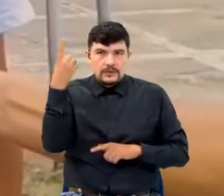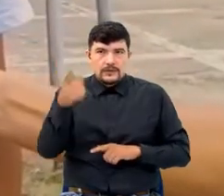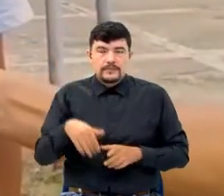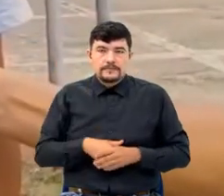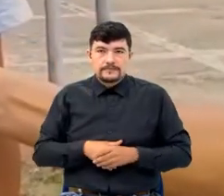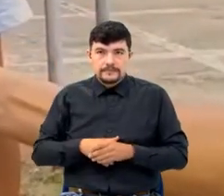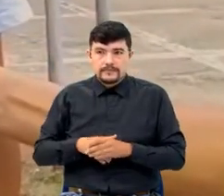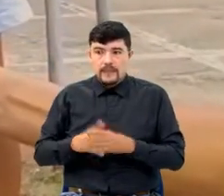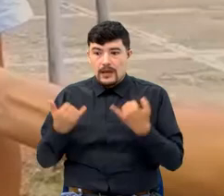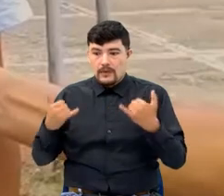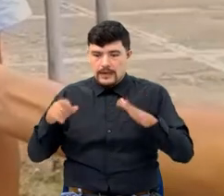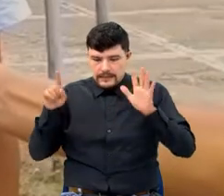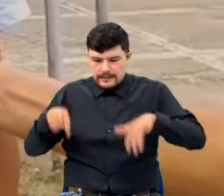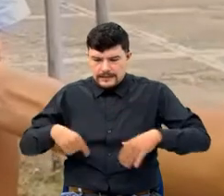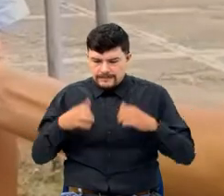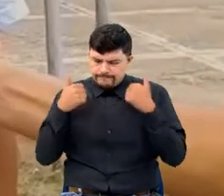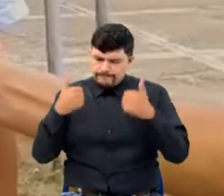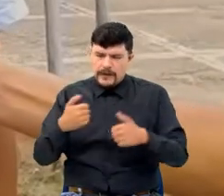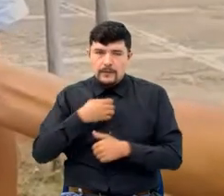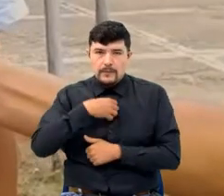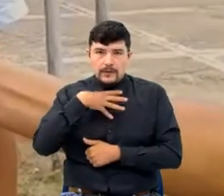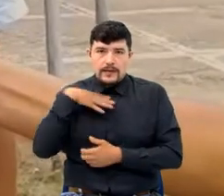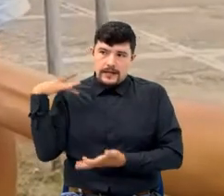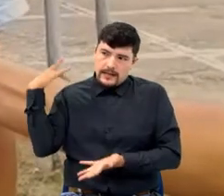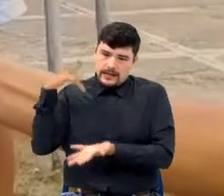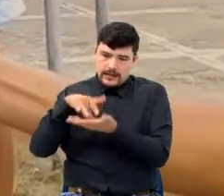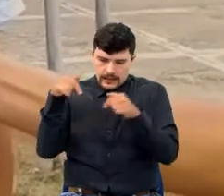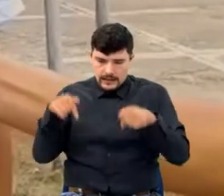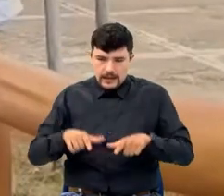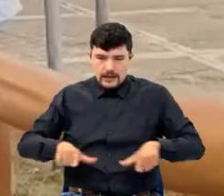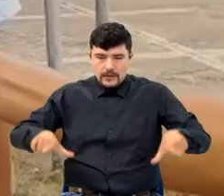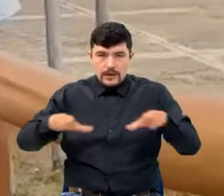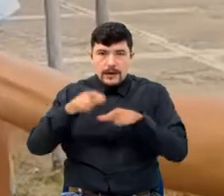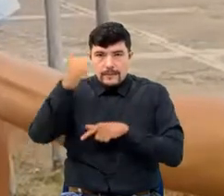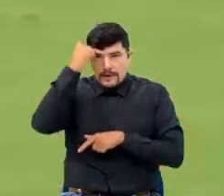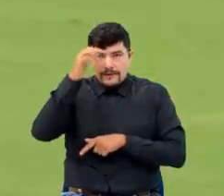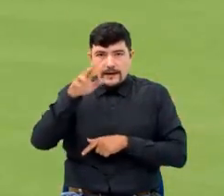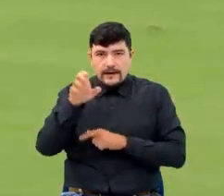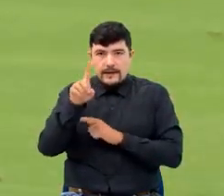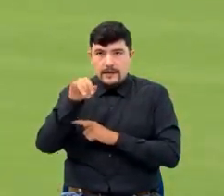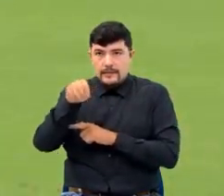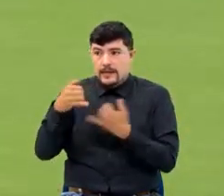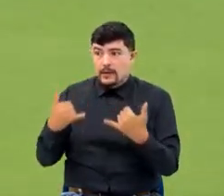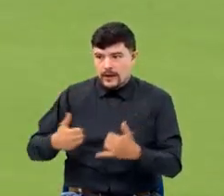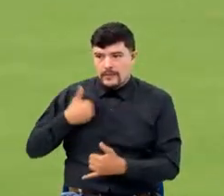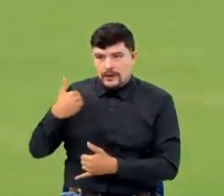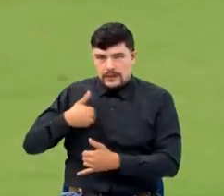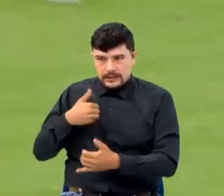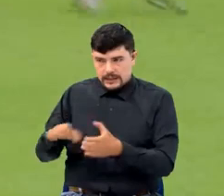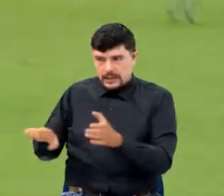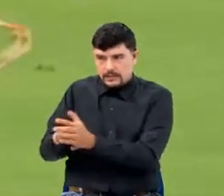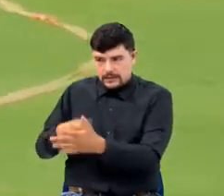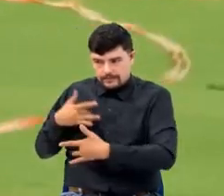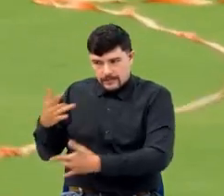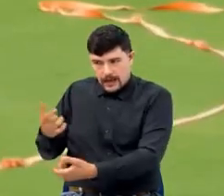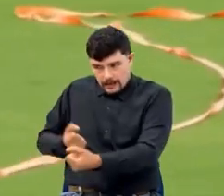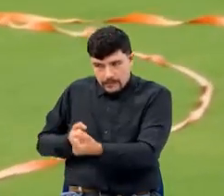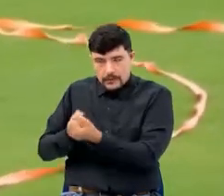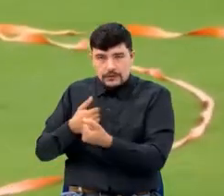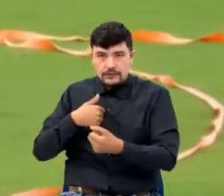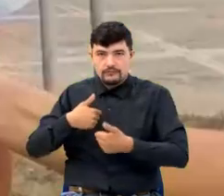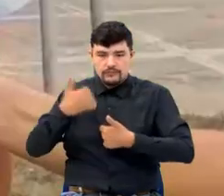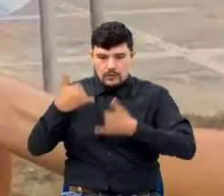dio la oportunidad de venir acá con el profe Redín y bueno, aprovechando al máximo, bueno, aportarle al equipo. El media punta, soy un jugador muy